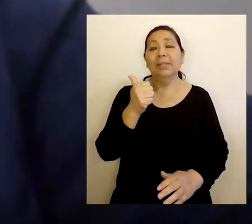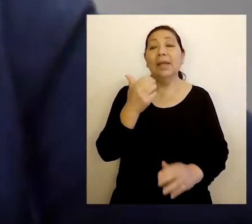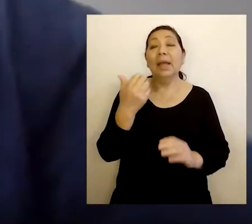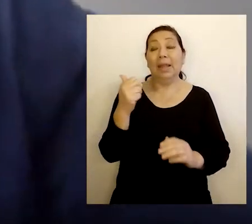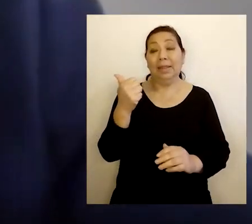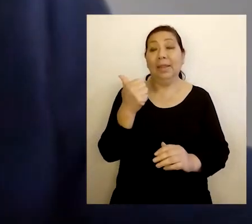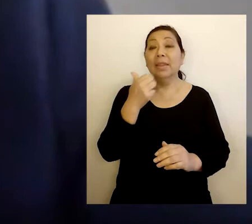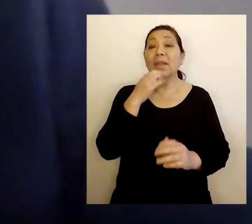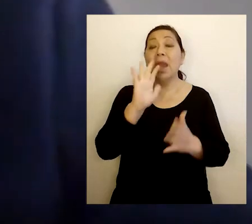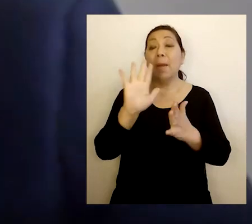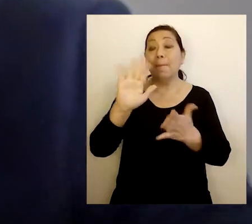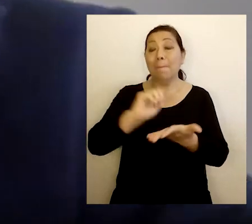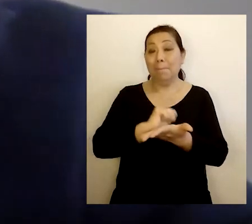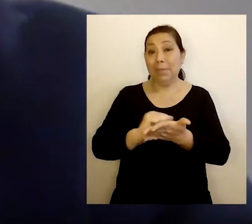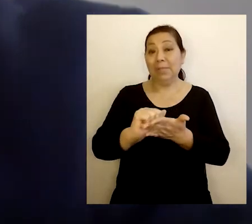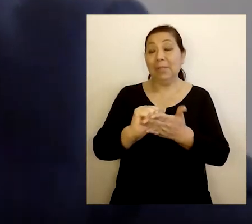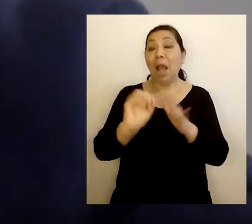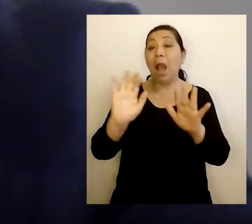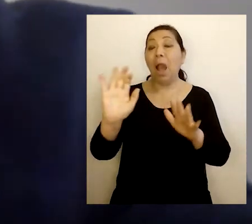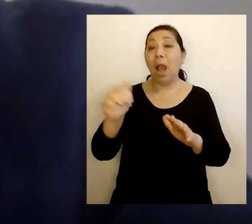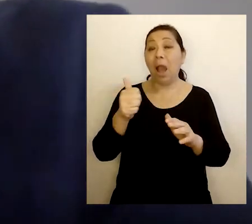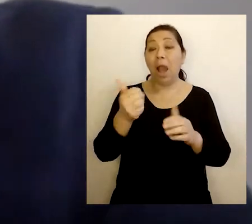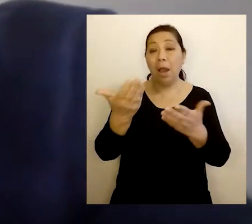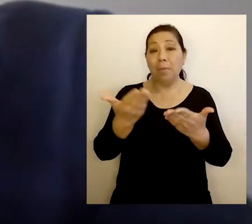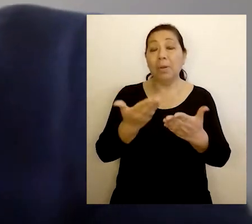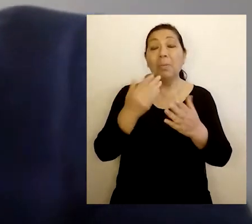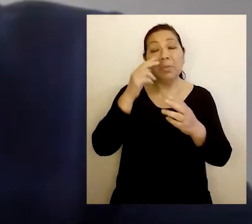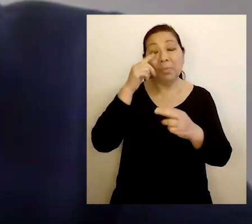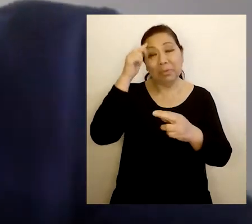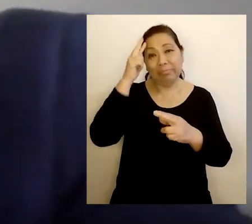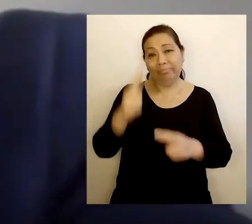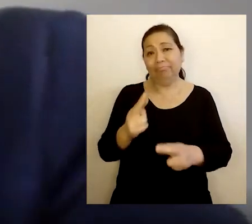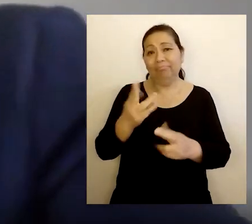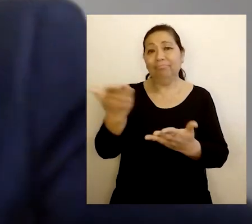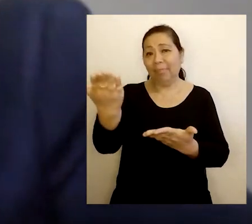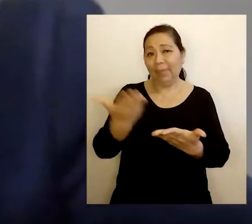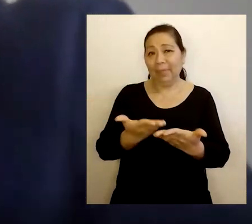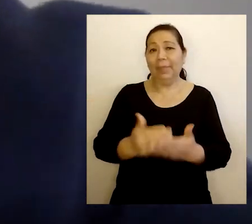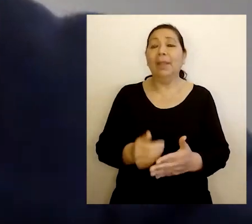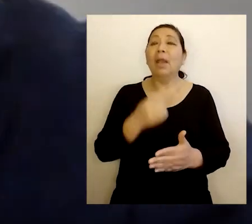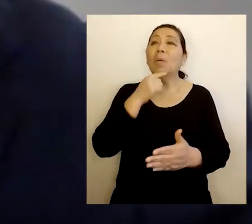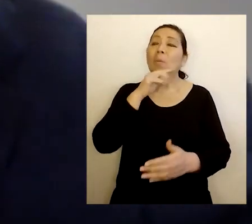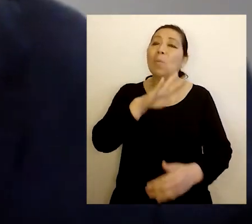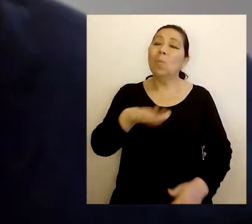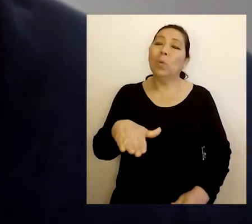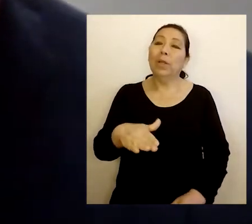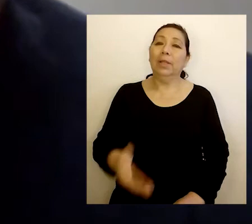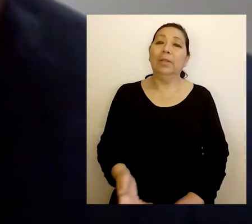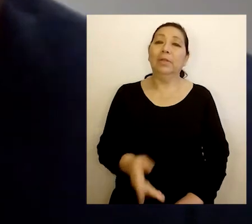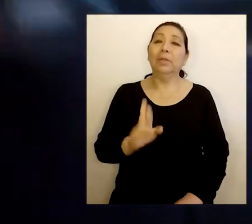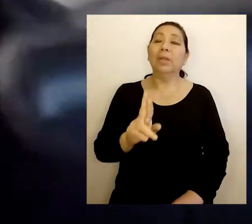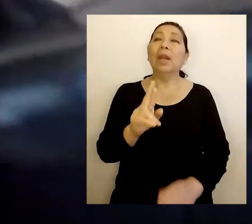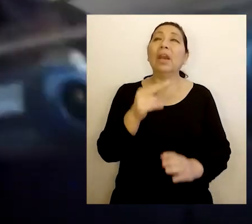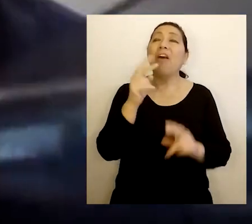del 16, en todos los extremos, por los delitos de violación sexual de menor edad, vulnerándose la tutela o